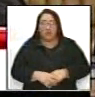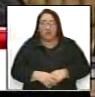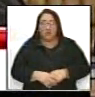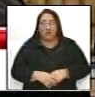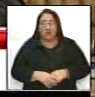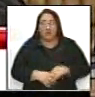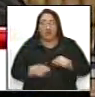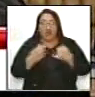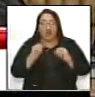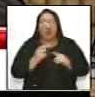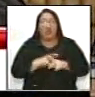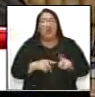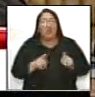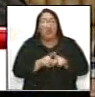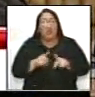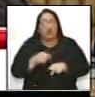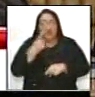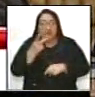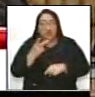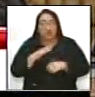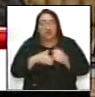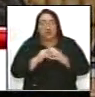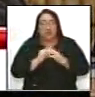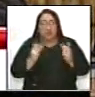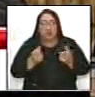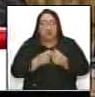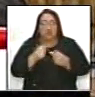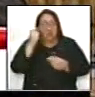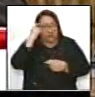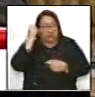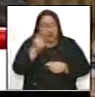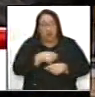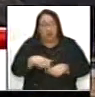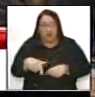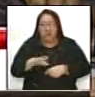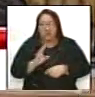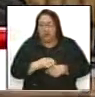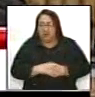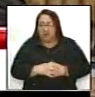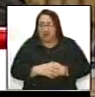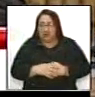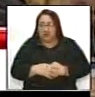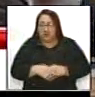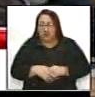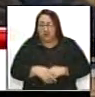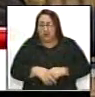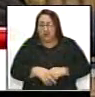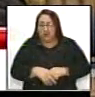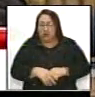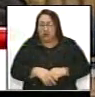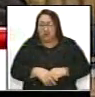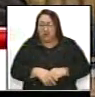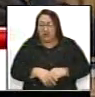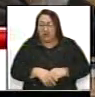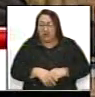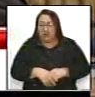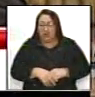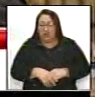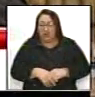todo también lo estamos viendo esto en la Comisión de Inteligencia. Entonces, en todo caso, tendría que hacerse